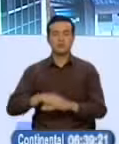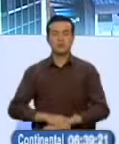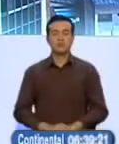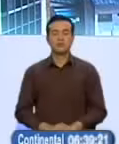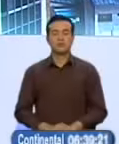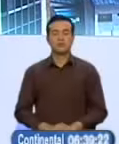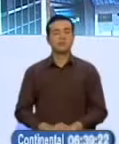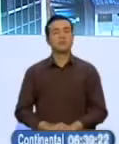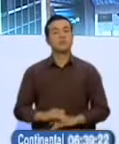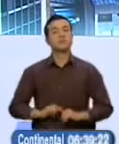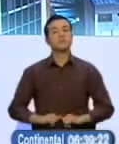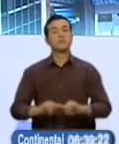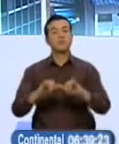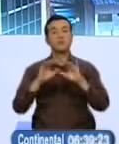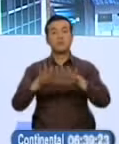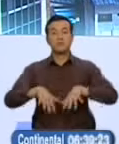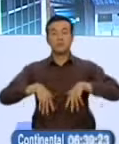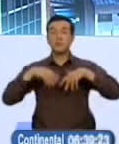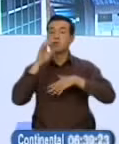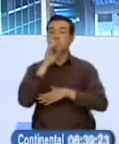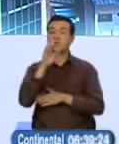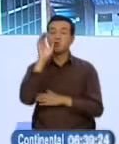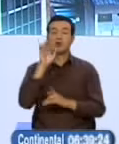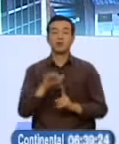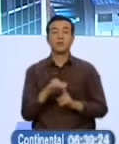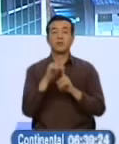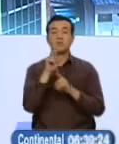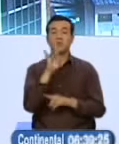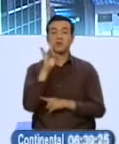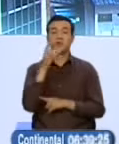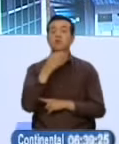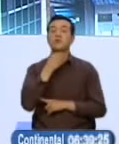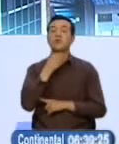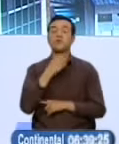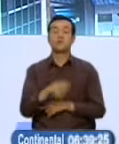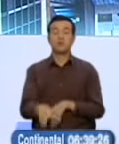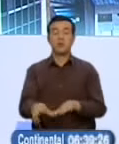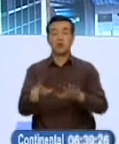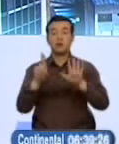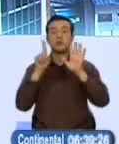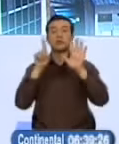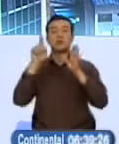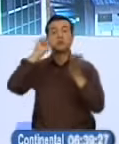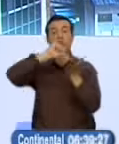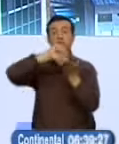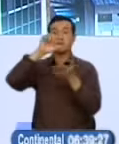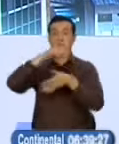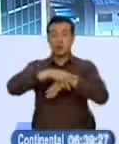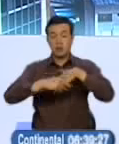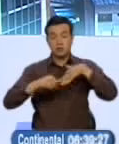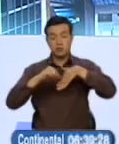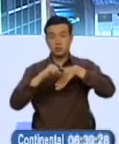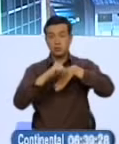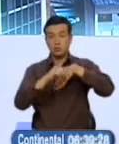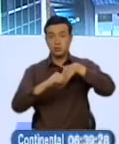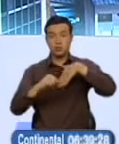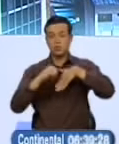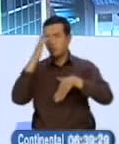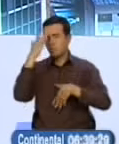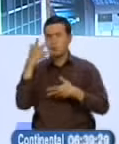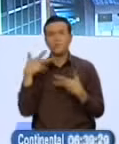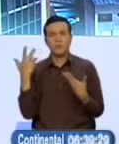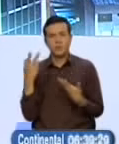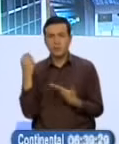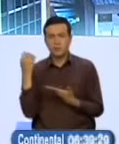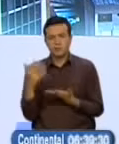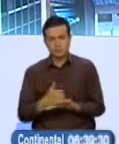Y le contamos también que un concierto inédito se realizará el 28 de agosto en 6 ciudades simultáneamente. Esto con el propósito de recaudar fondos para las